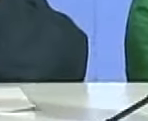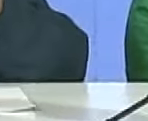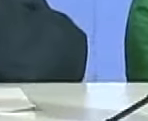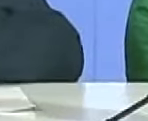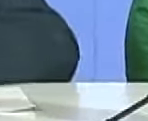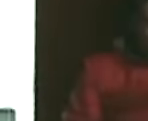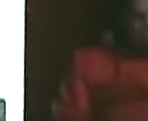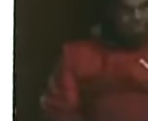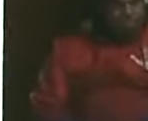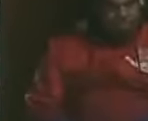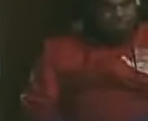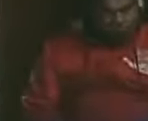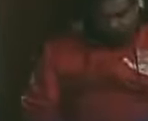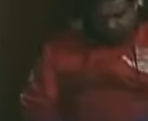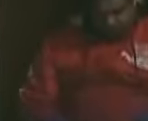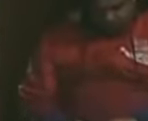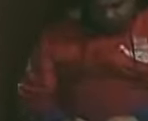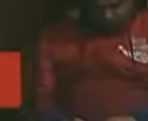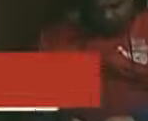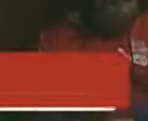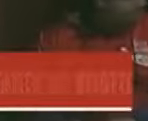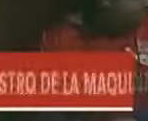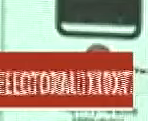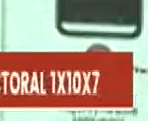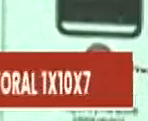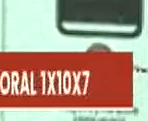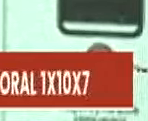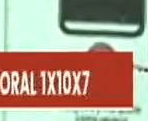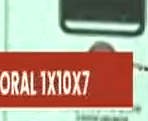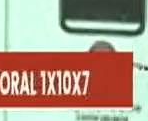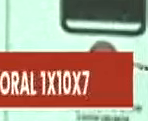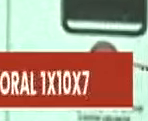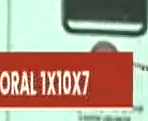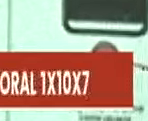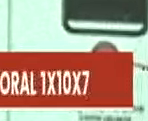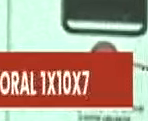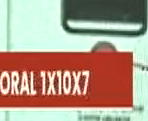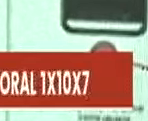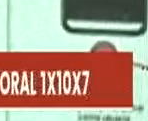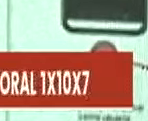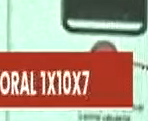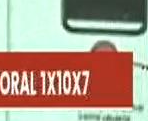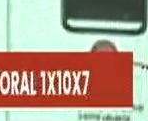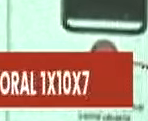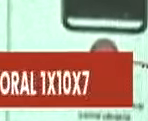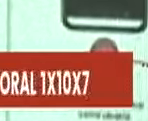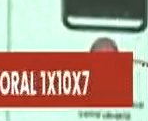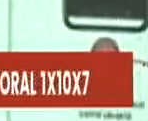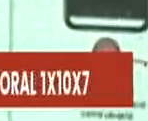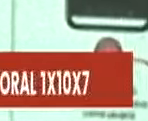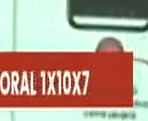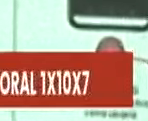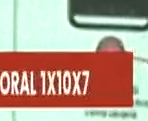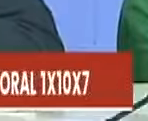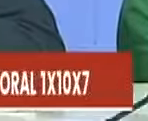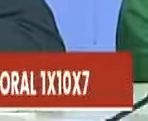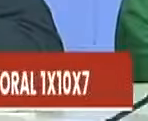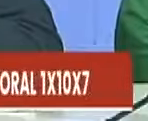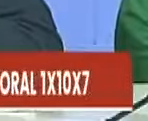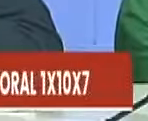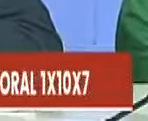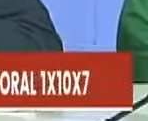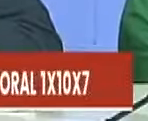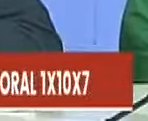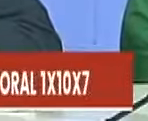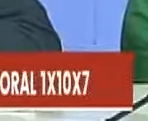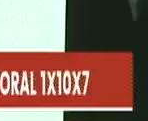hacer es a los movimientos, a los jefes de movimiento, a los que están al frente, se lo entregamos para que eso se masifique por los grupos, ¿eh? Y eso es muy fácil, usted